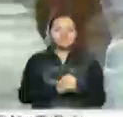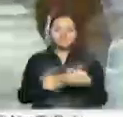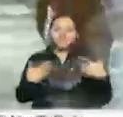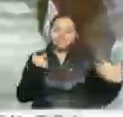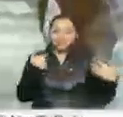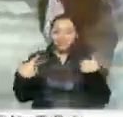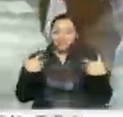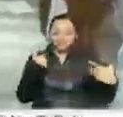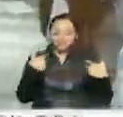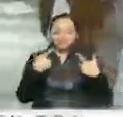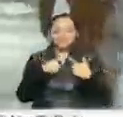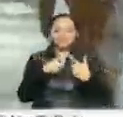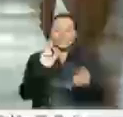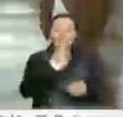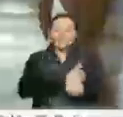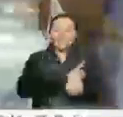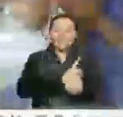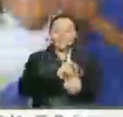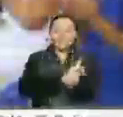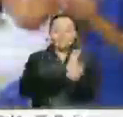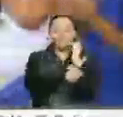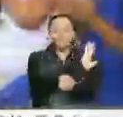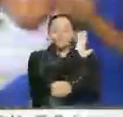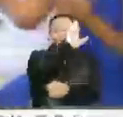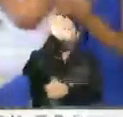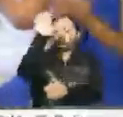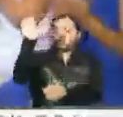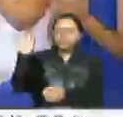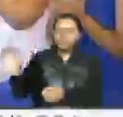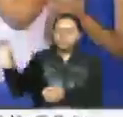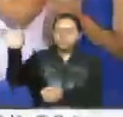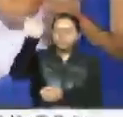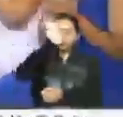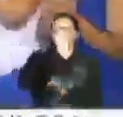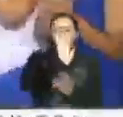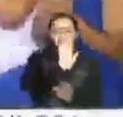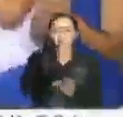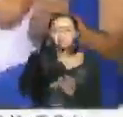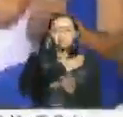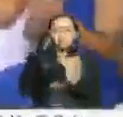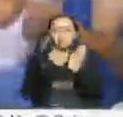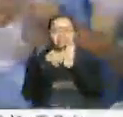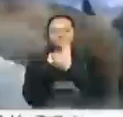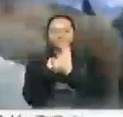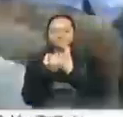teatro y danza propios de la zona participan en los eventos.